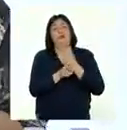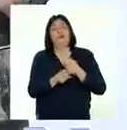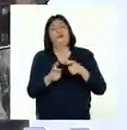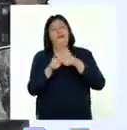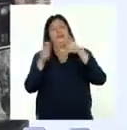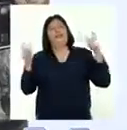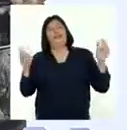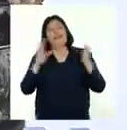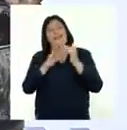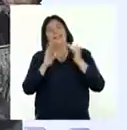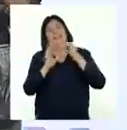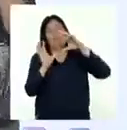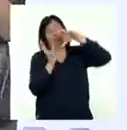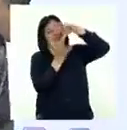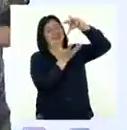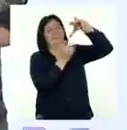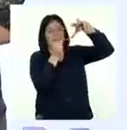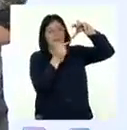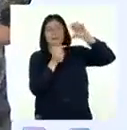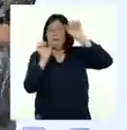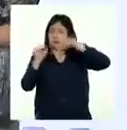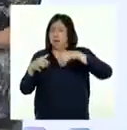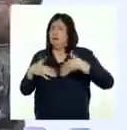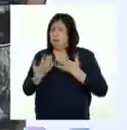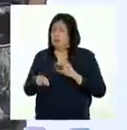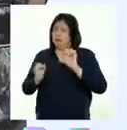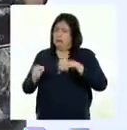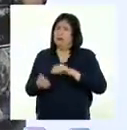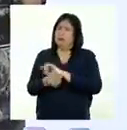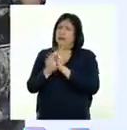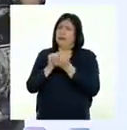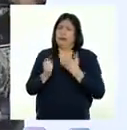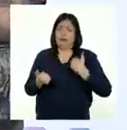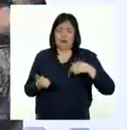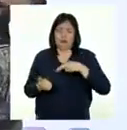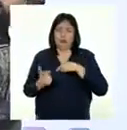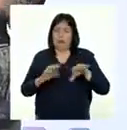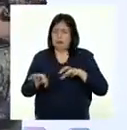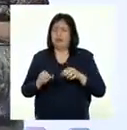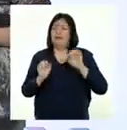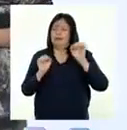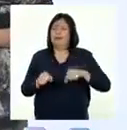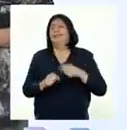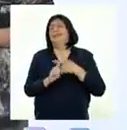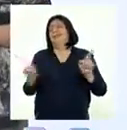gran hogar, que es la Tierra. Tú puedes hacer el cambio. Nuestras acciones